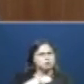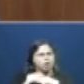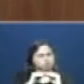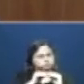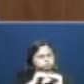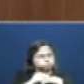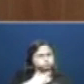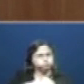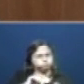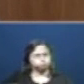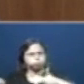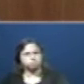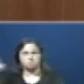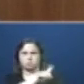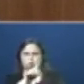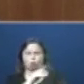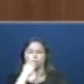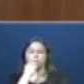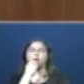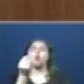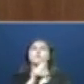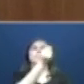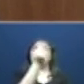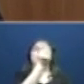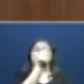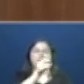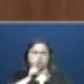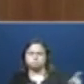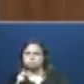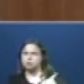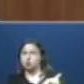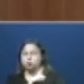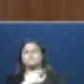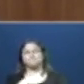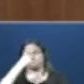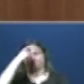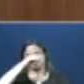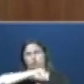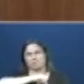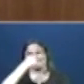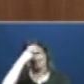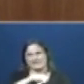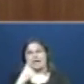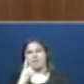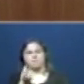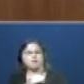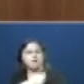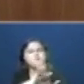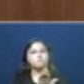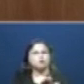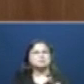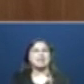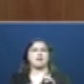Siempre será preferible mejorar antes que destruir siendo conscientes Eso sí de la necesidad de hacer frente de verdad a las carencias